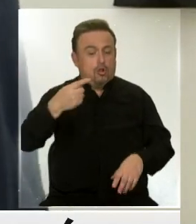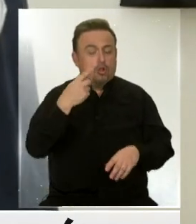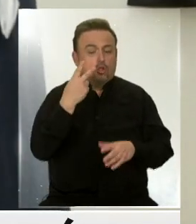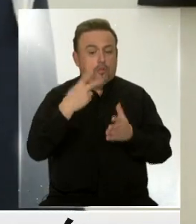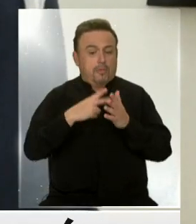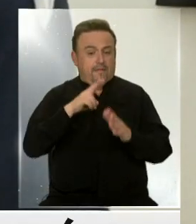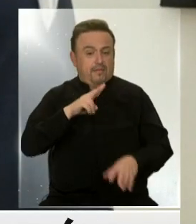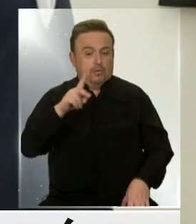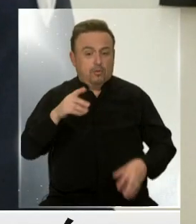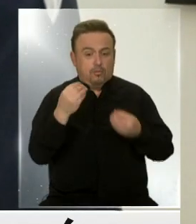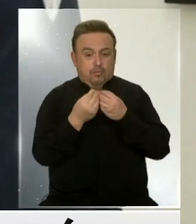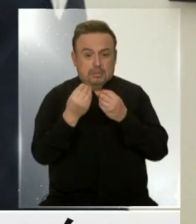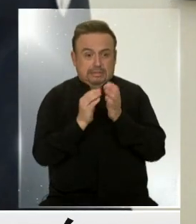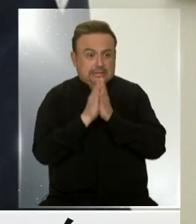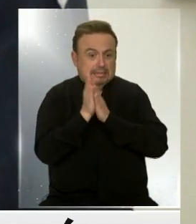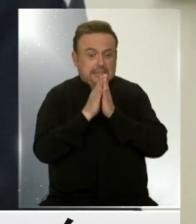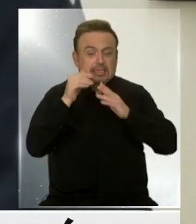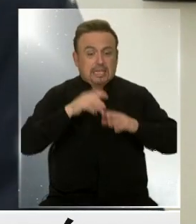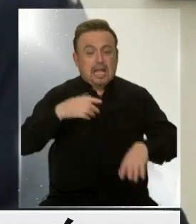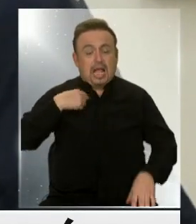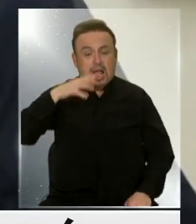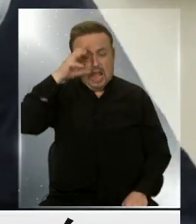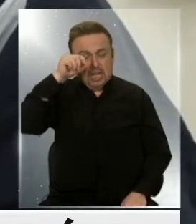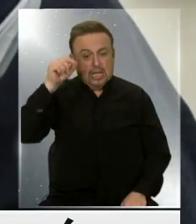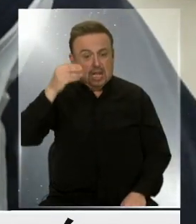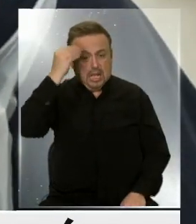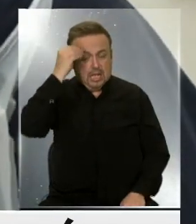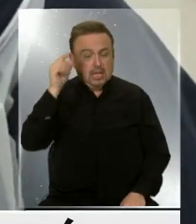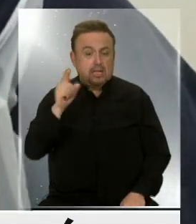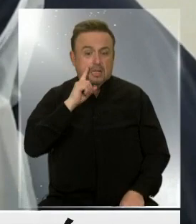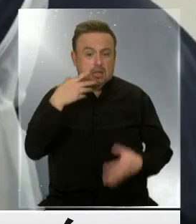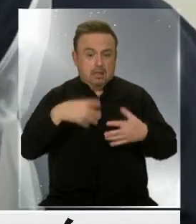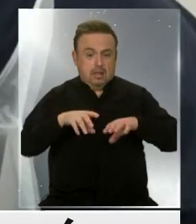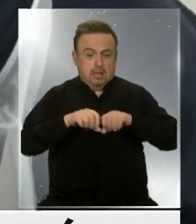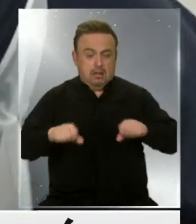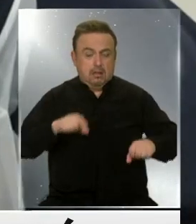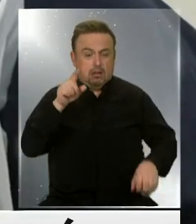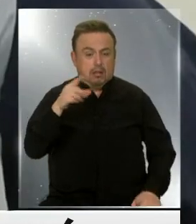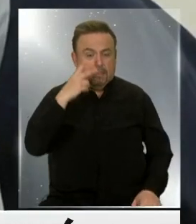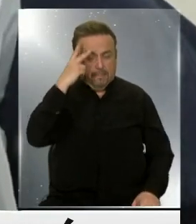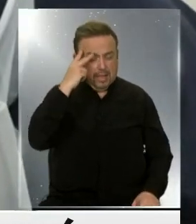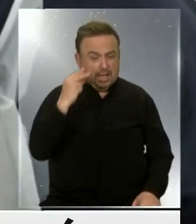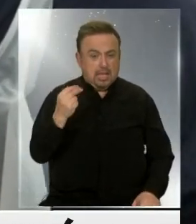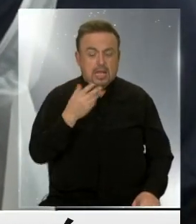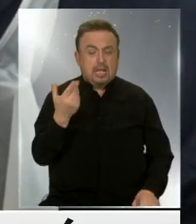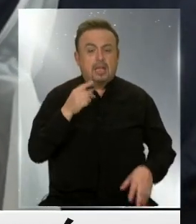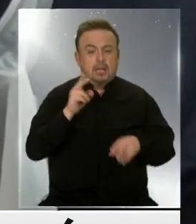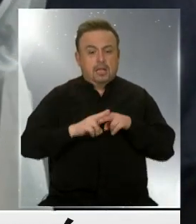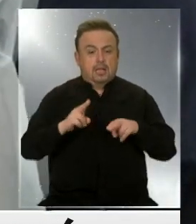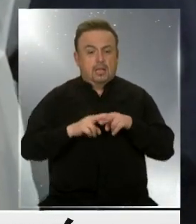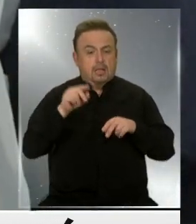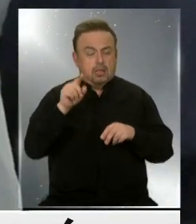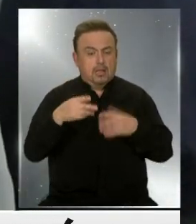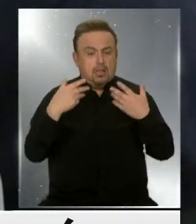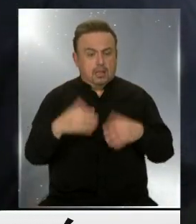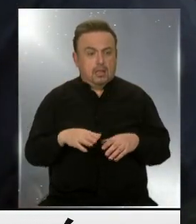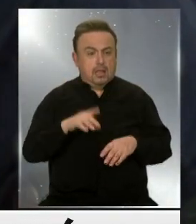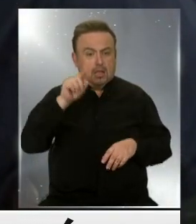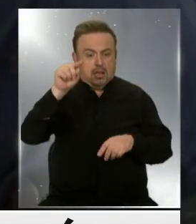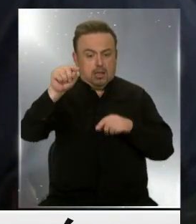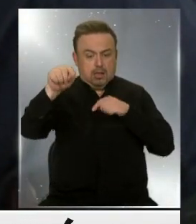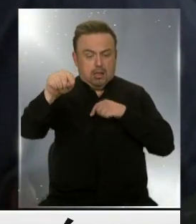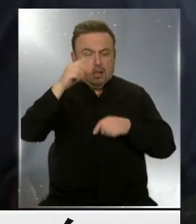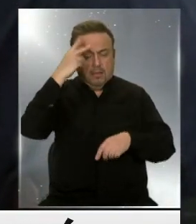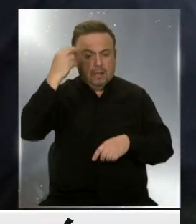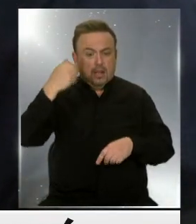lo tanto, por eso había tanta expectación. Argentina, que recordemos, tenía este acuerdo con México para producir en Exacto. esos países a